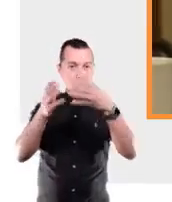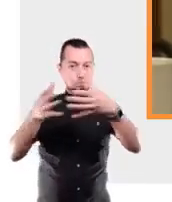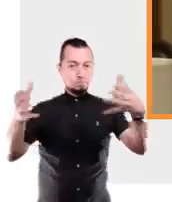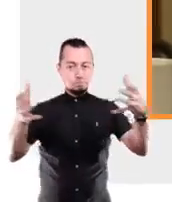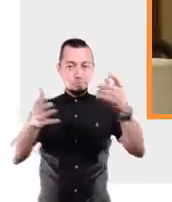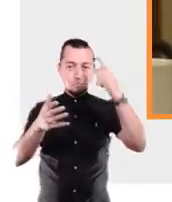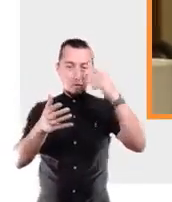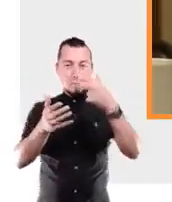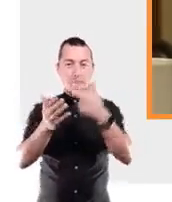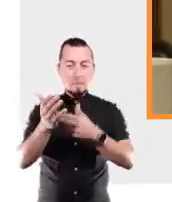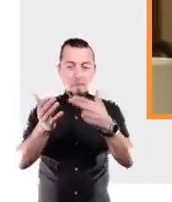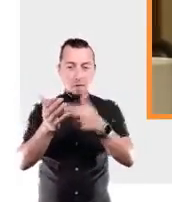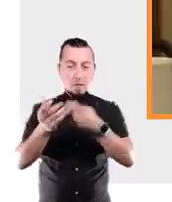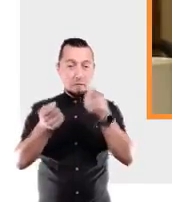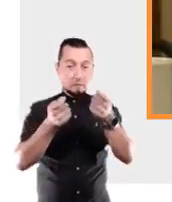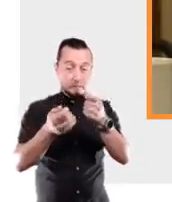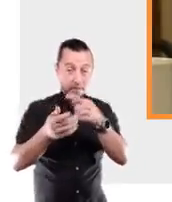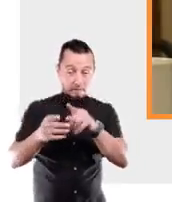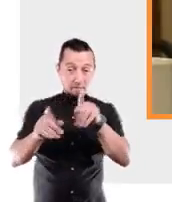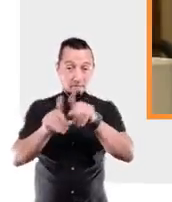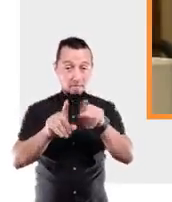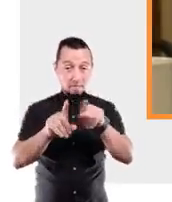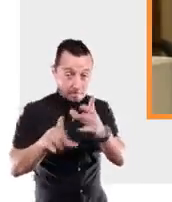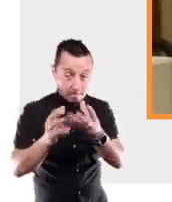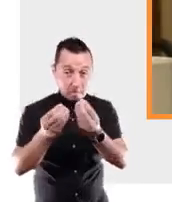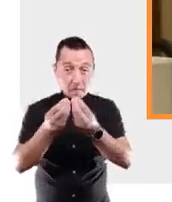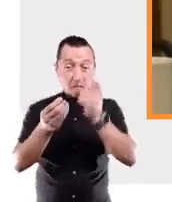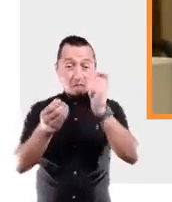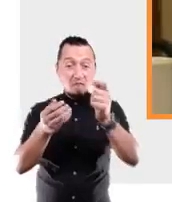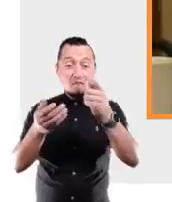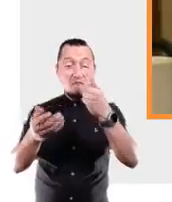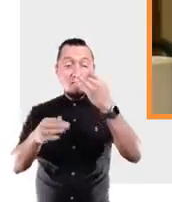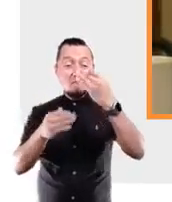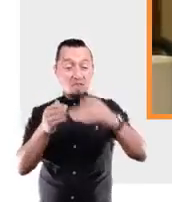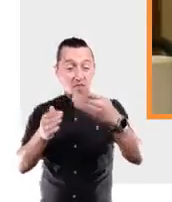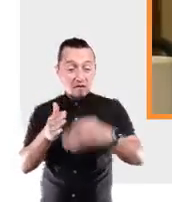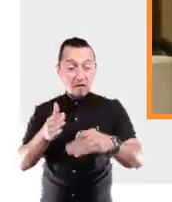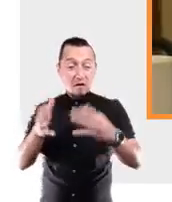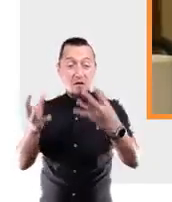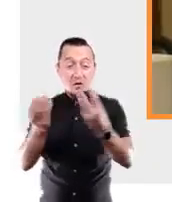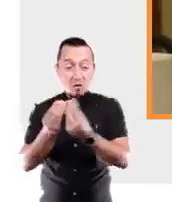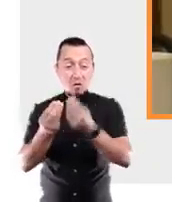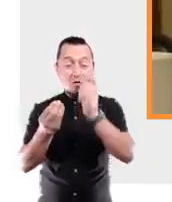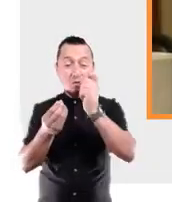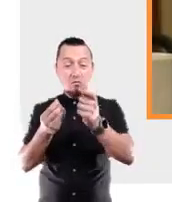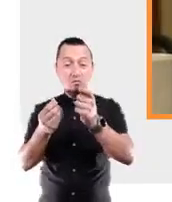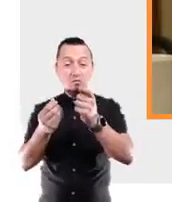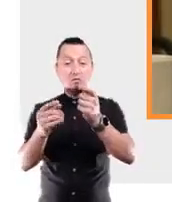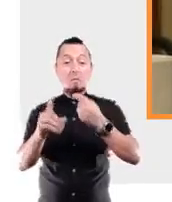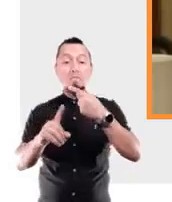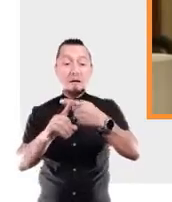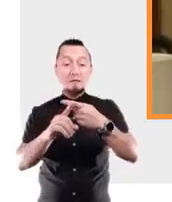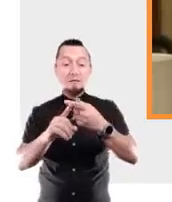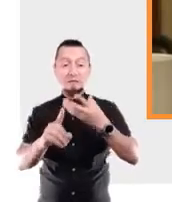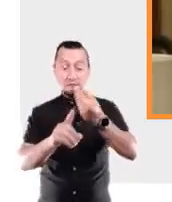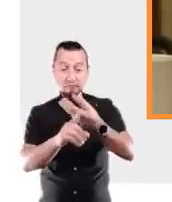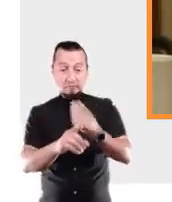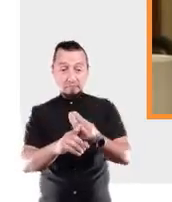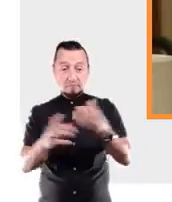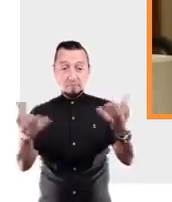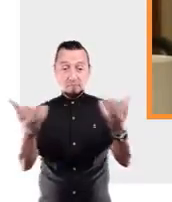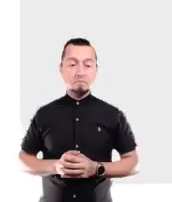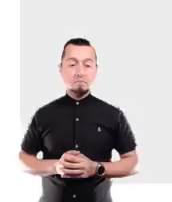de ellas y que van a alojar equipos adicionales a los que se incorporan propiamente en